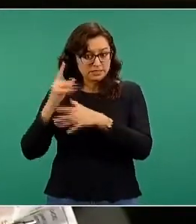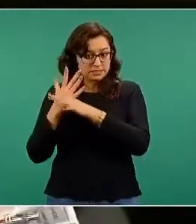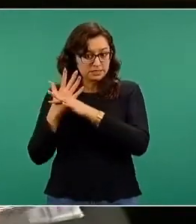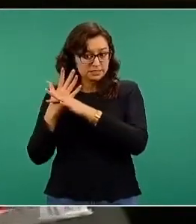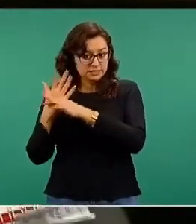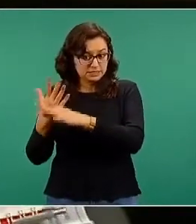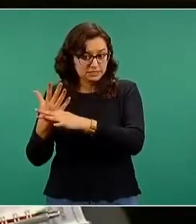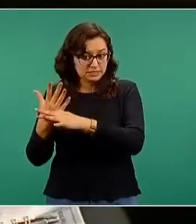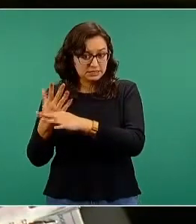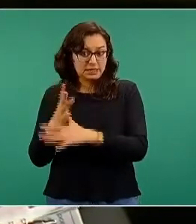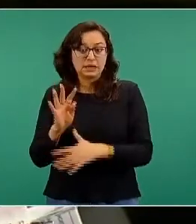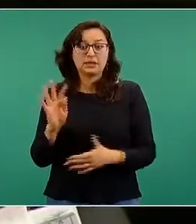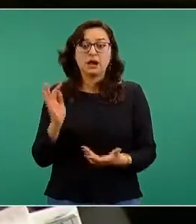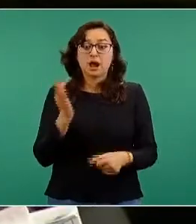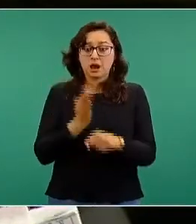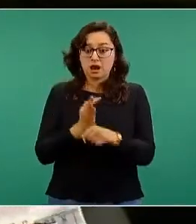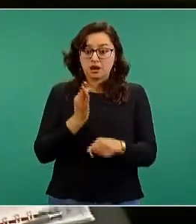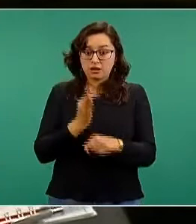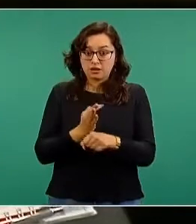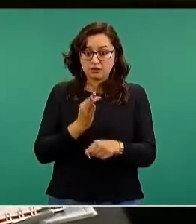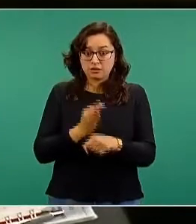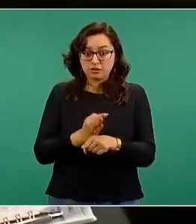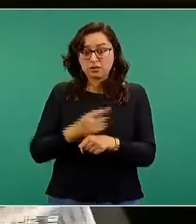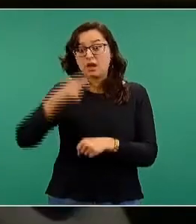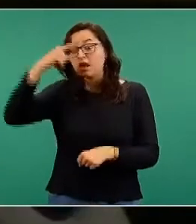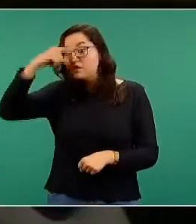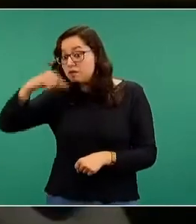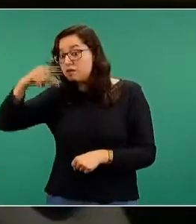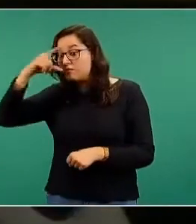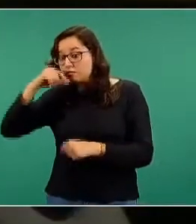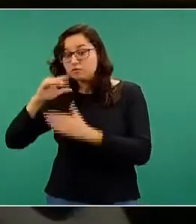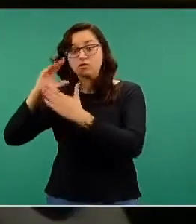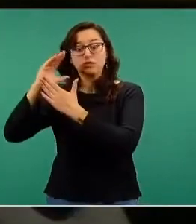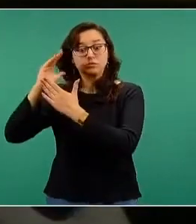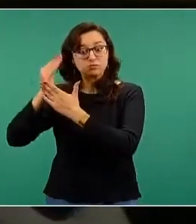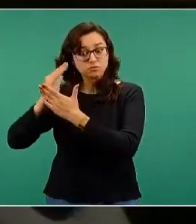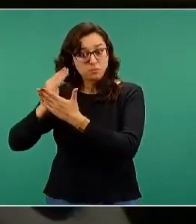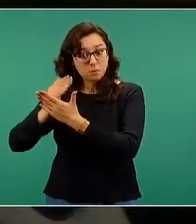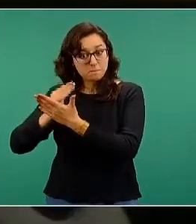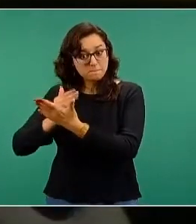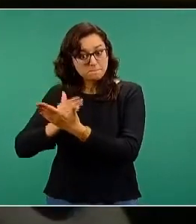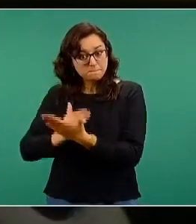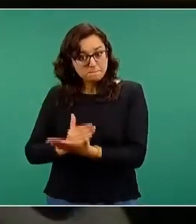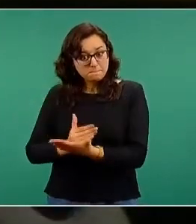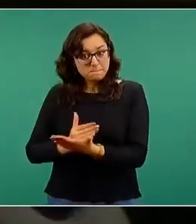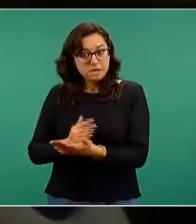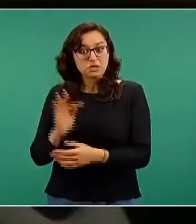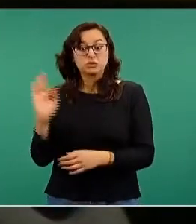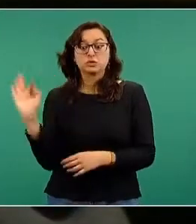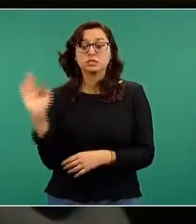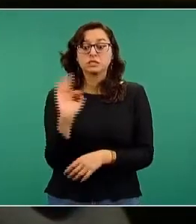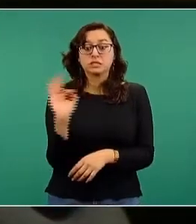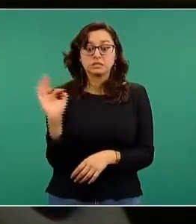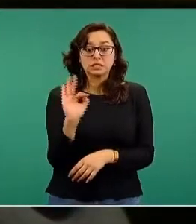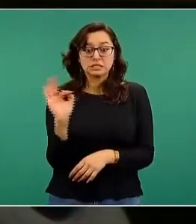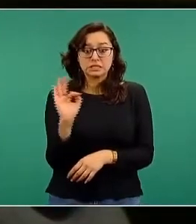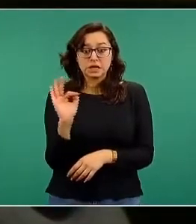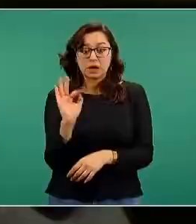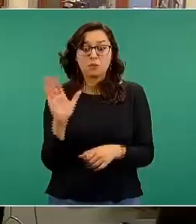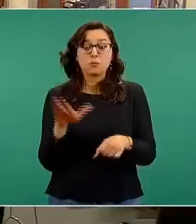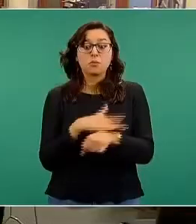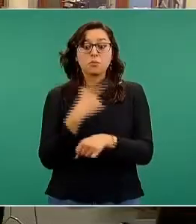las razones probables por las que se presenta este decremento en la aparición de influenza en el hemisferio norte es un posible